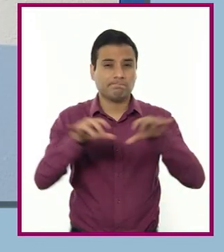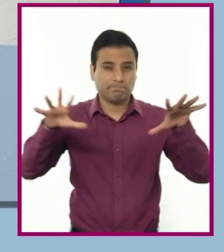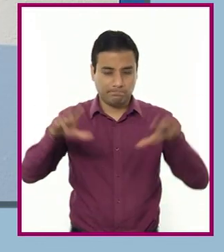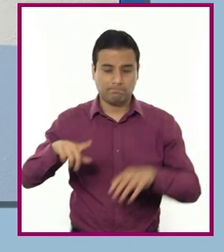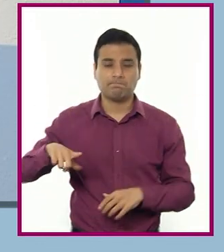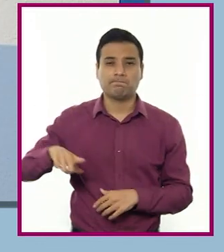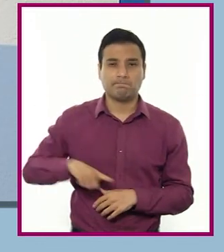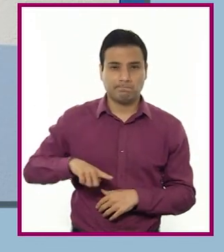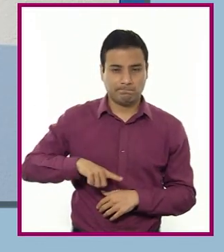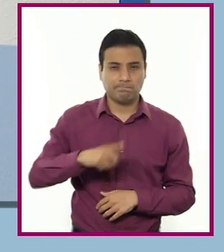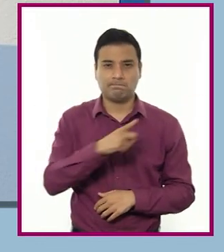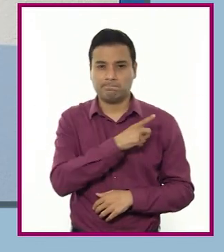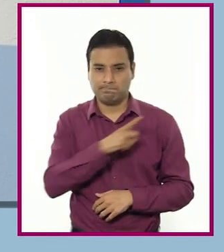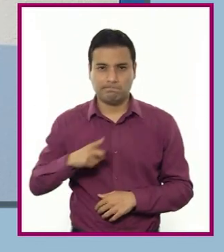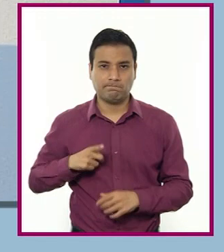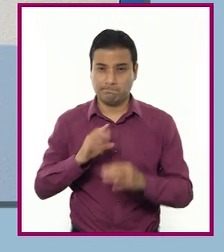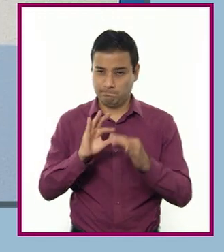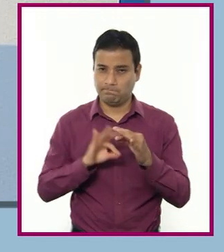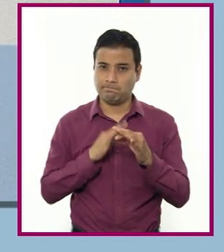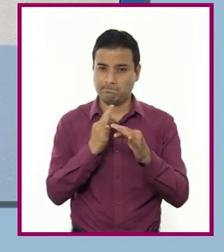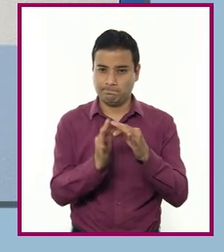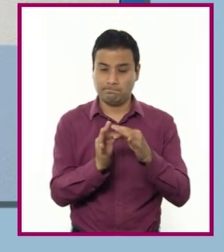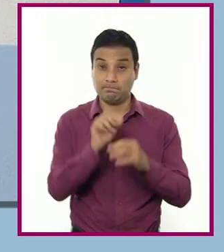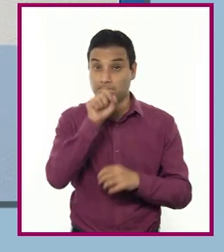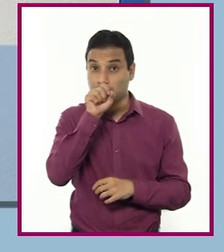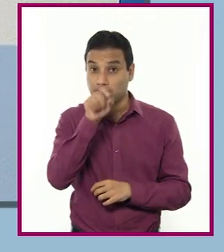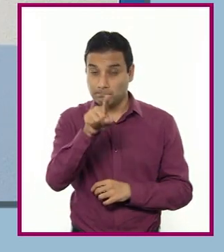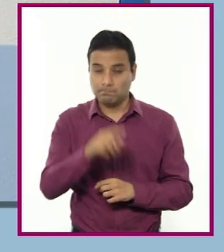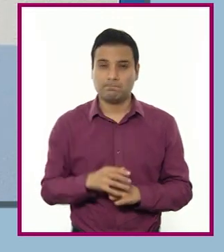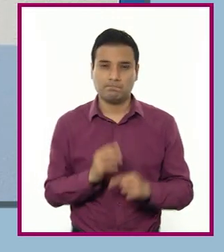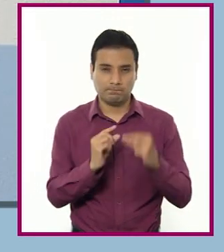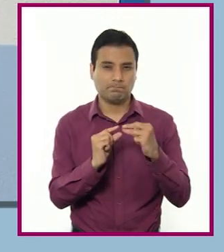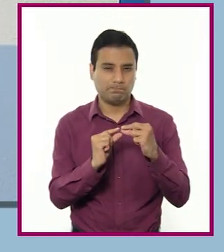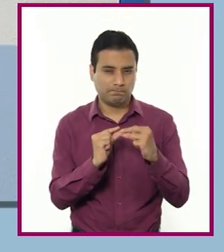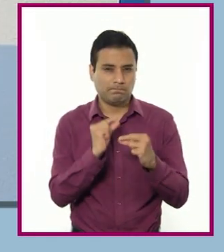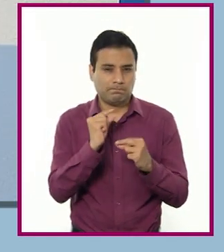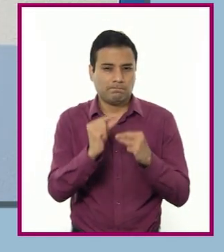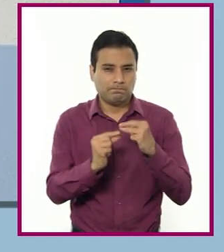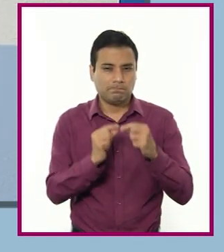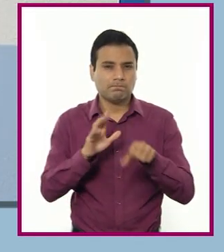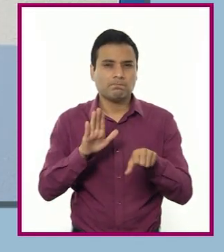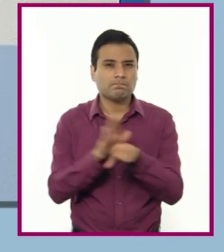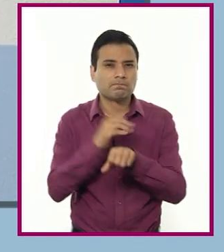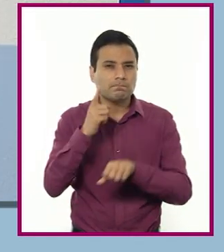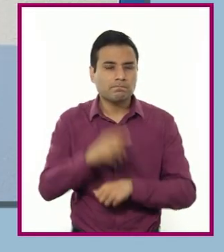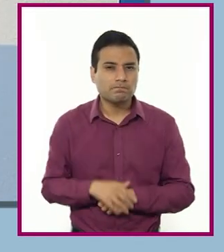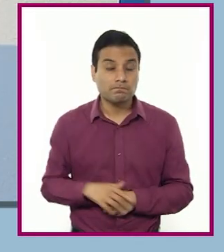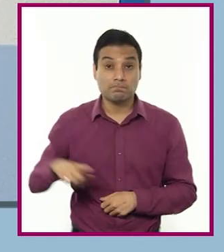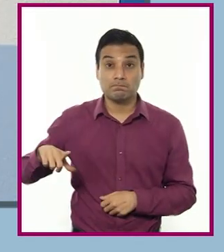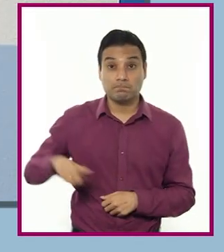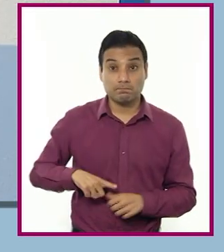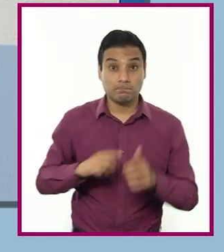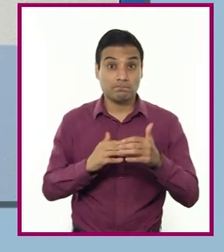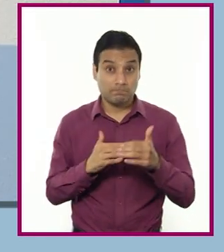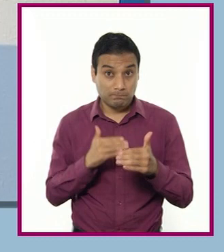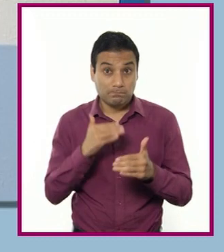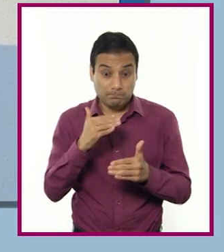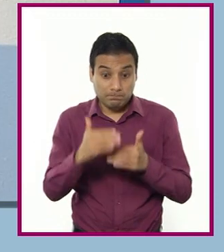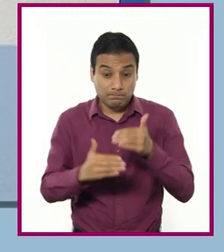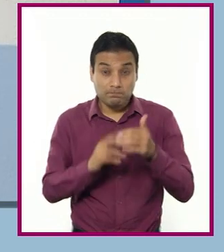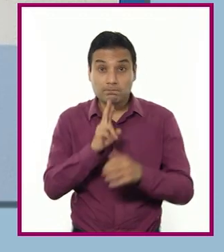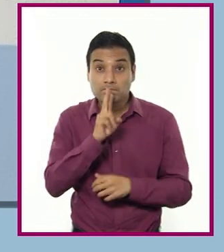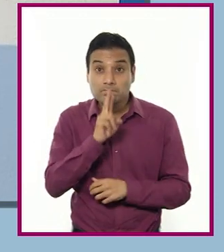su cumplimiento. Asimismo, son graduales en tanto se espera que los Estados avancen progresivamente en